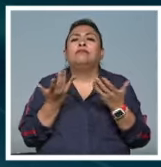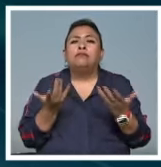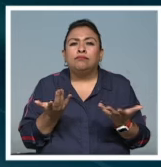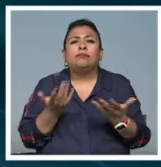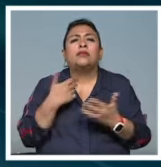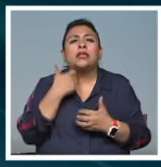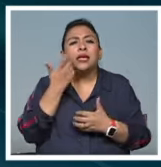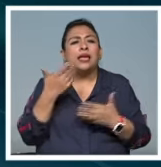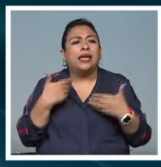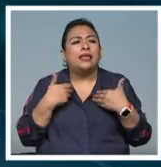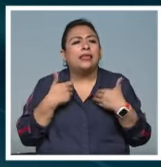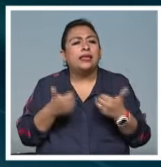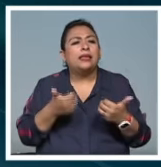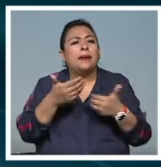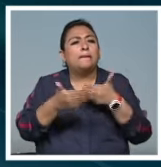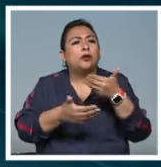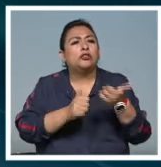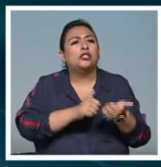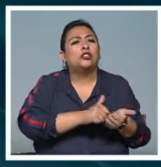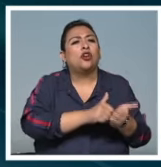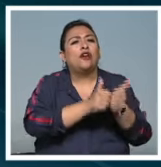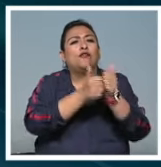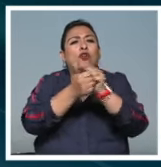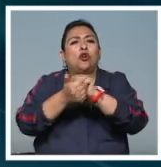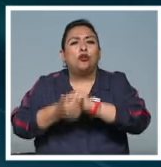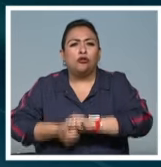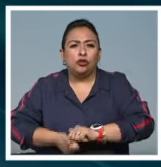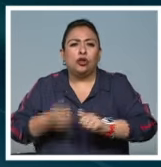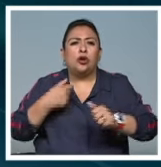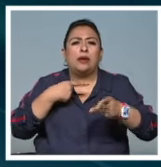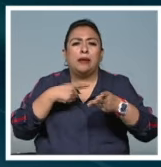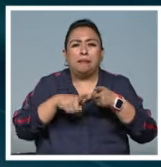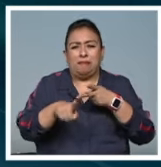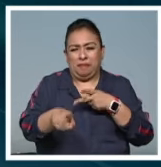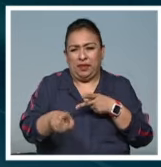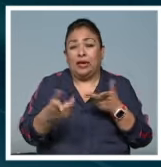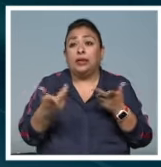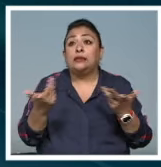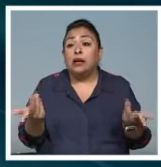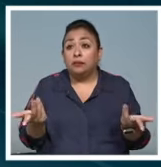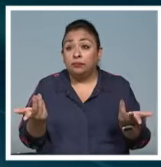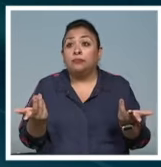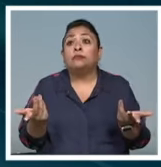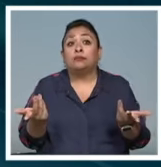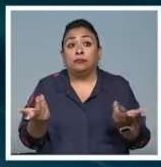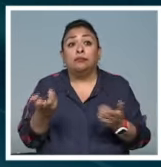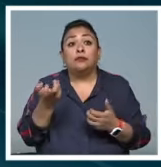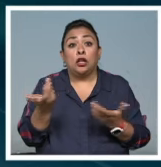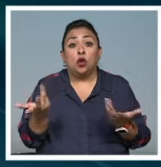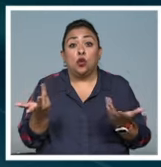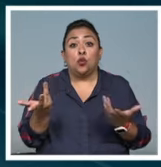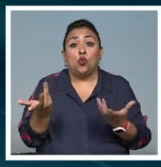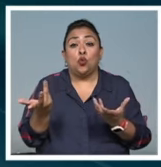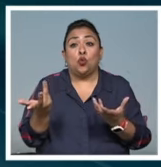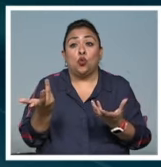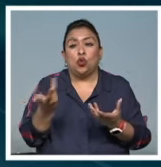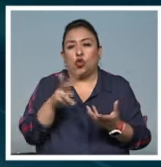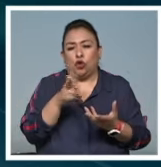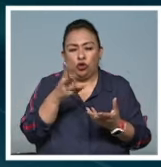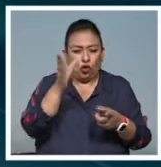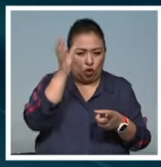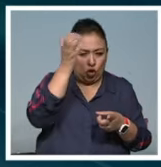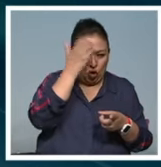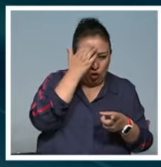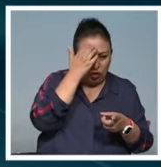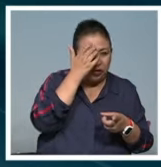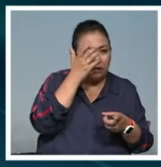de comprender los procesos evolutivos que han dado origen a esta riqueza. Entonces, combinando el conocimiento de